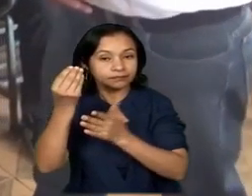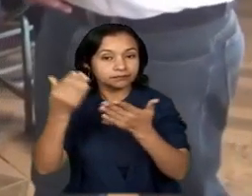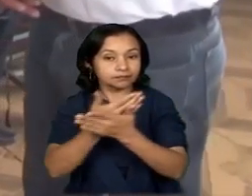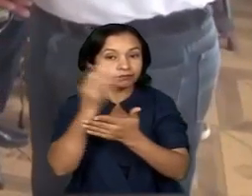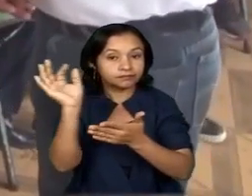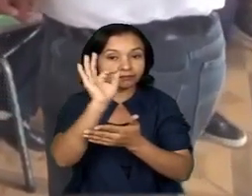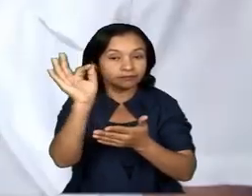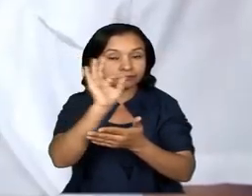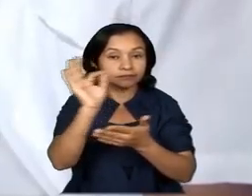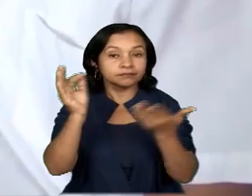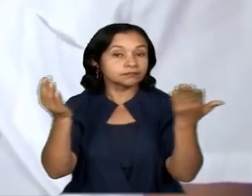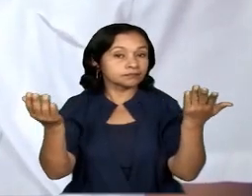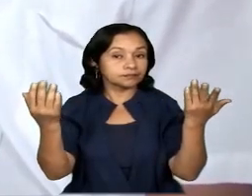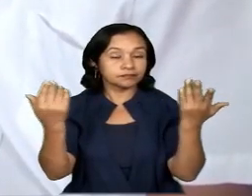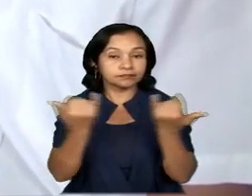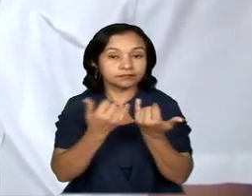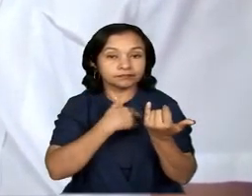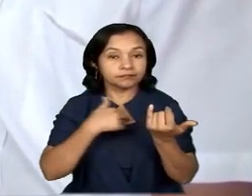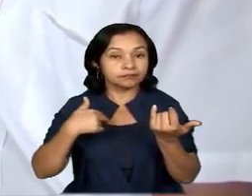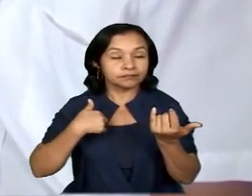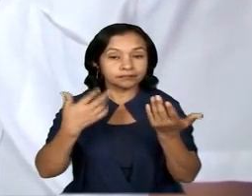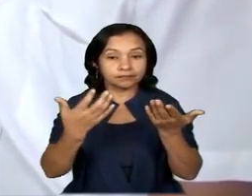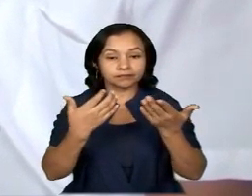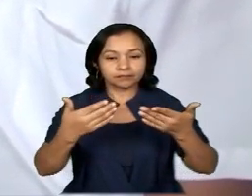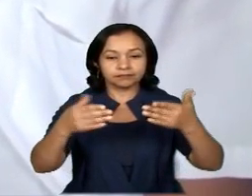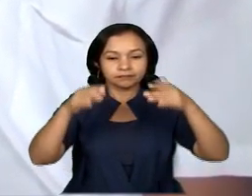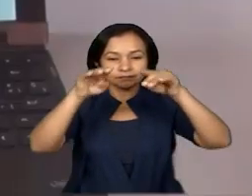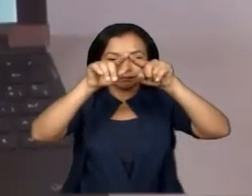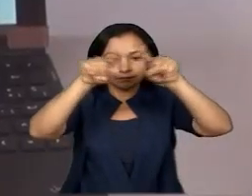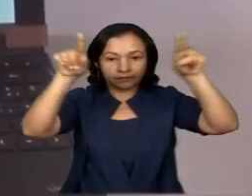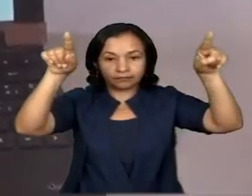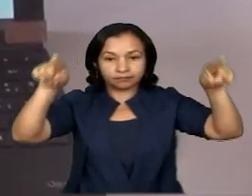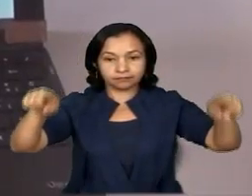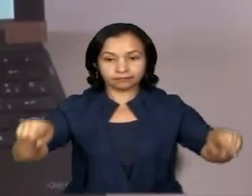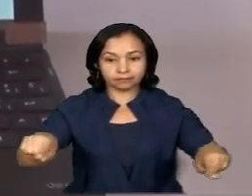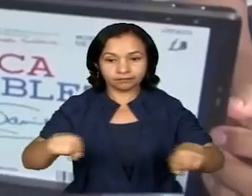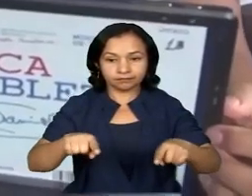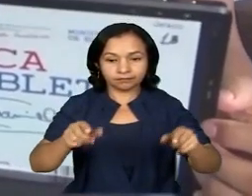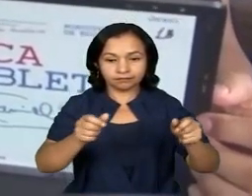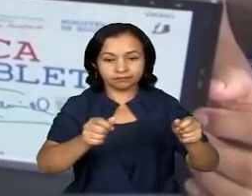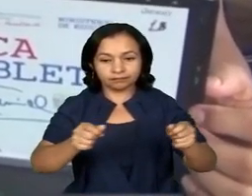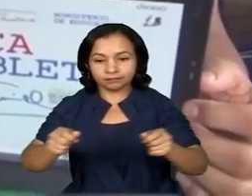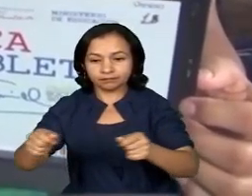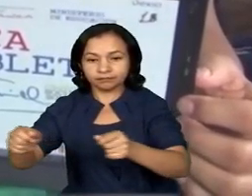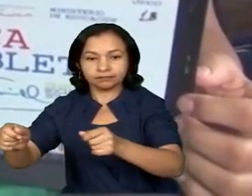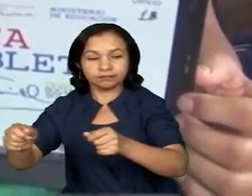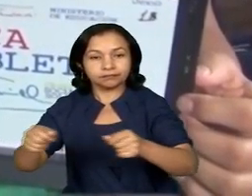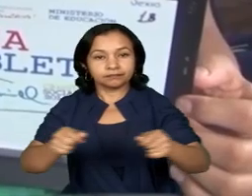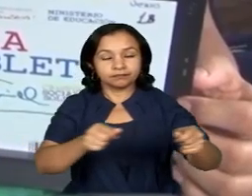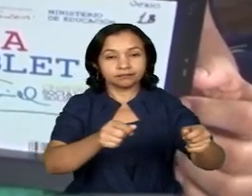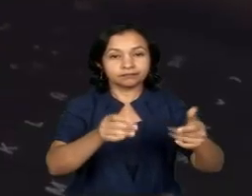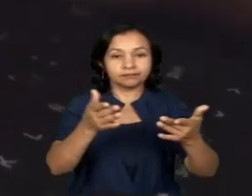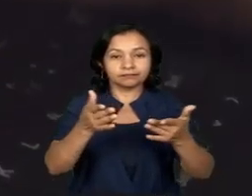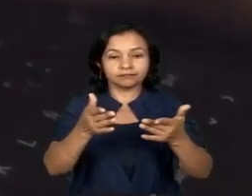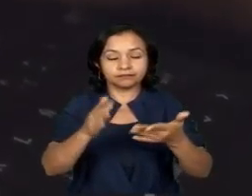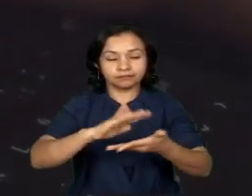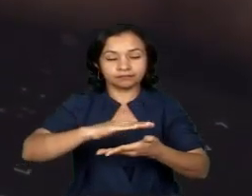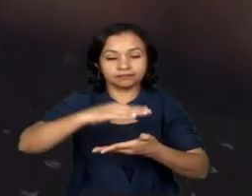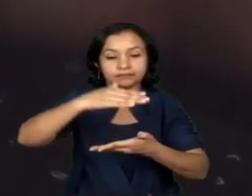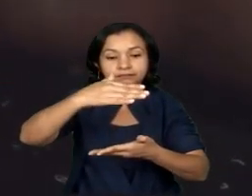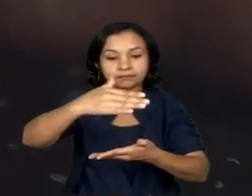en la cual se tiene un mueble que es móvil, tiene ese mueble una laptop,